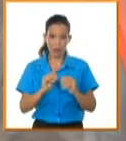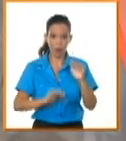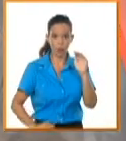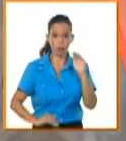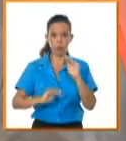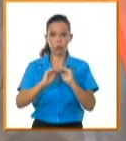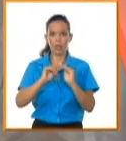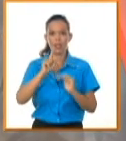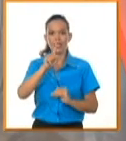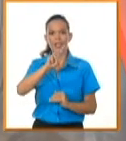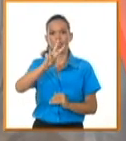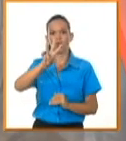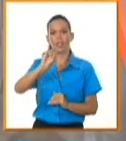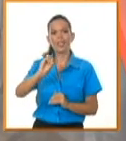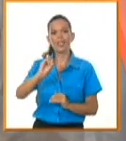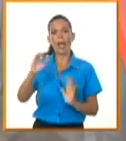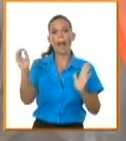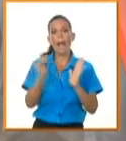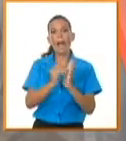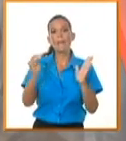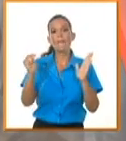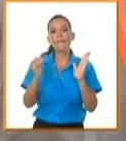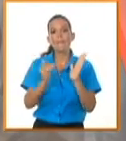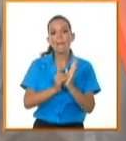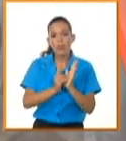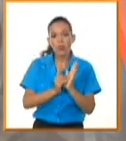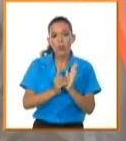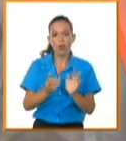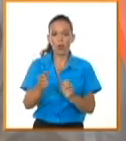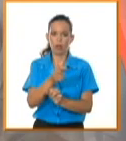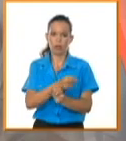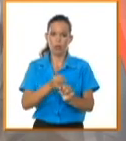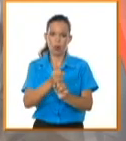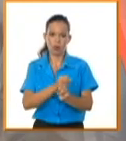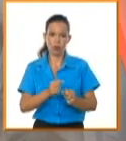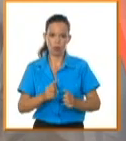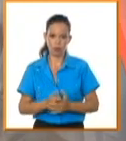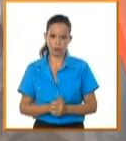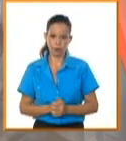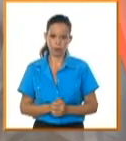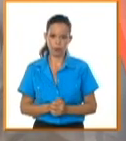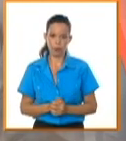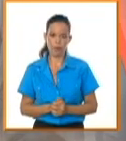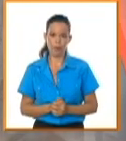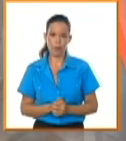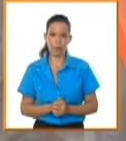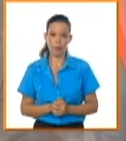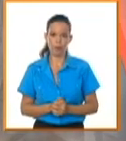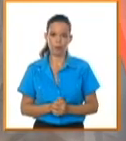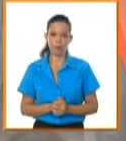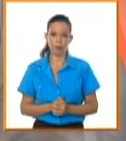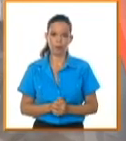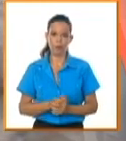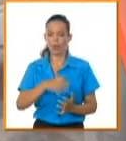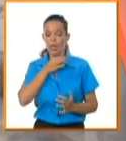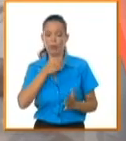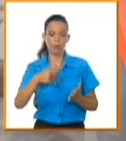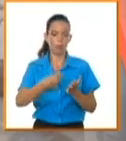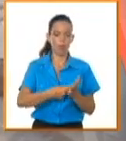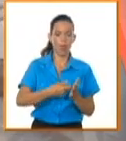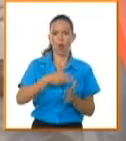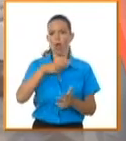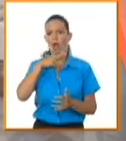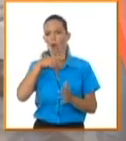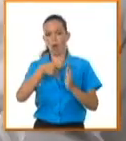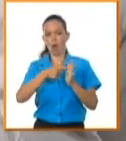130 millones de operaciones sin haber comenzado lo que diríamos la profundización este esta segunda etapa se debe